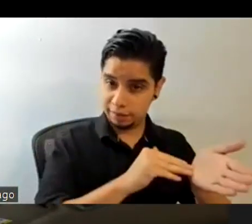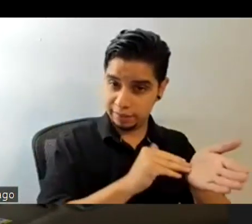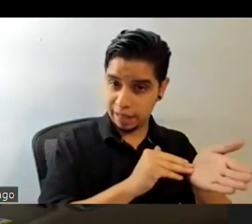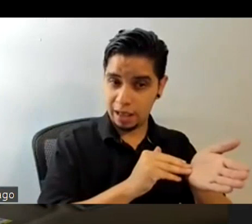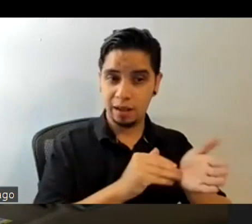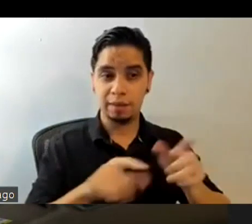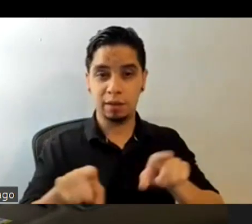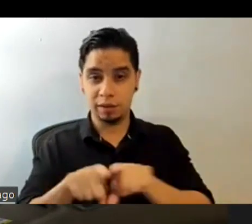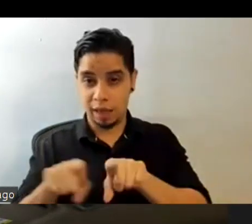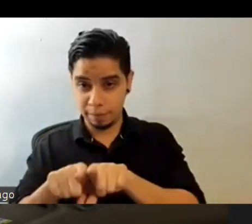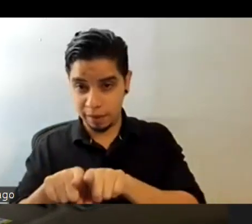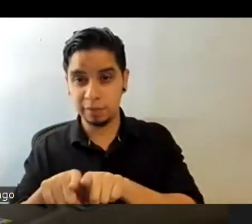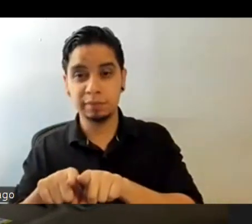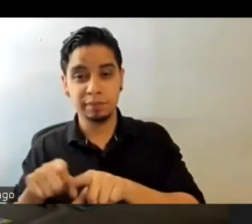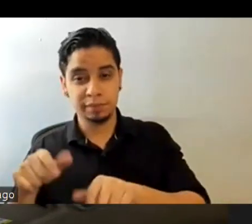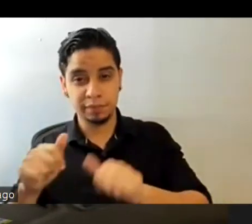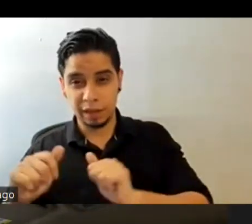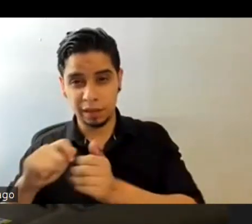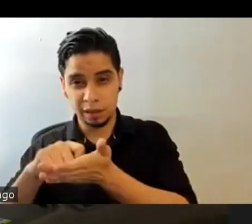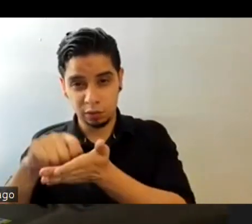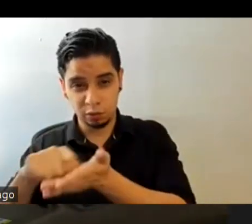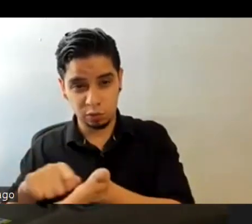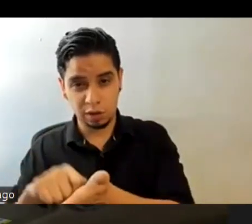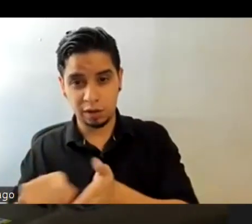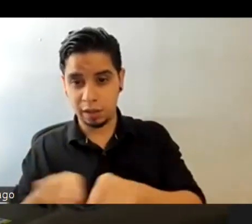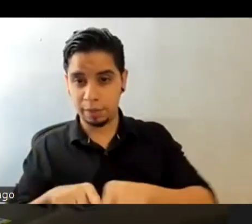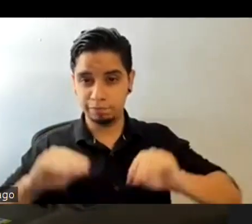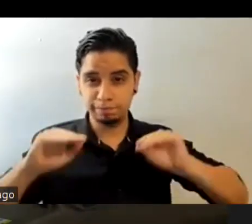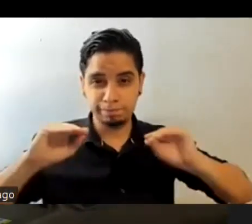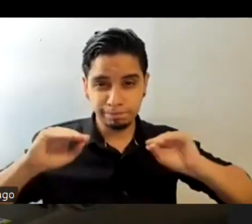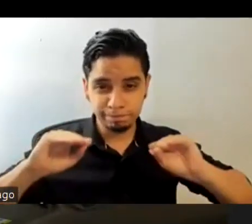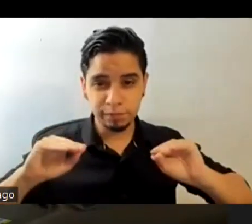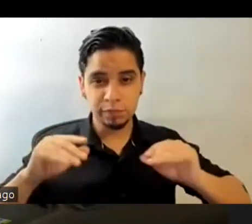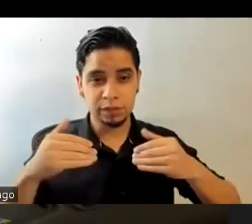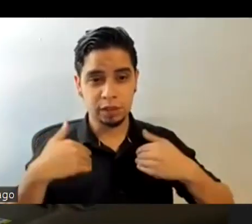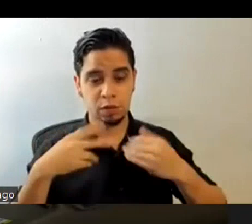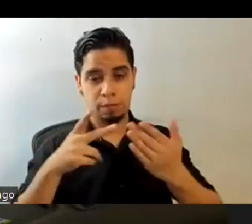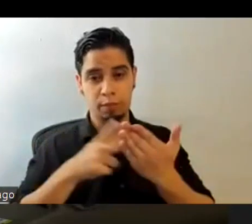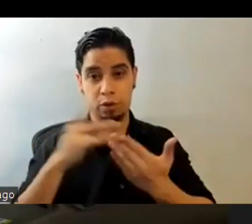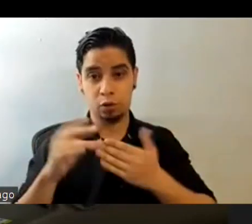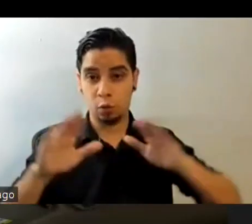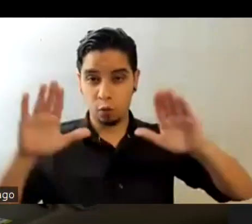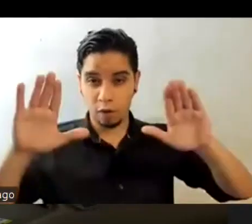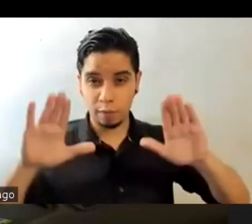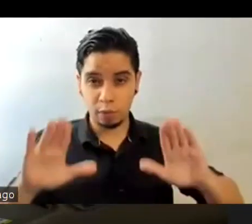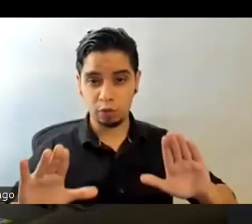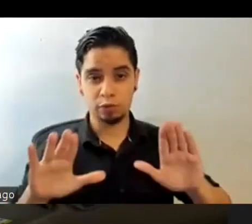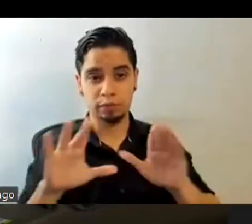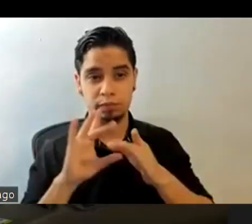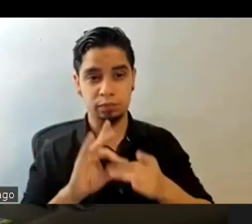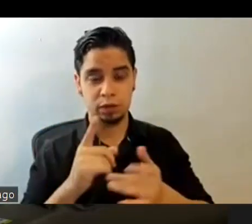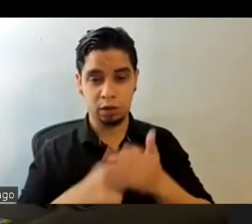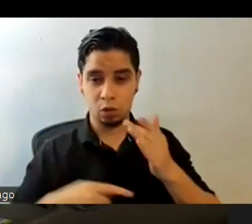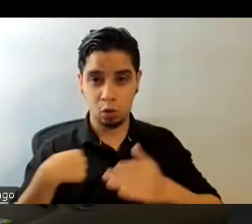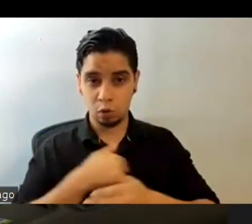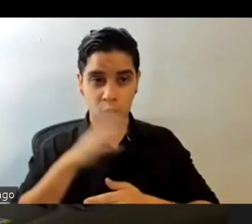hace el arte de la escritura, la literatura, y da clases también, y tiene un proyecto fabuloso de lo que vamos a estar